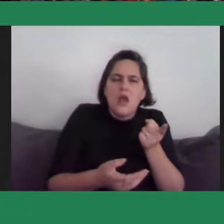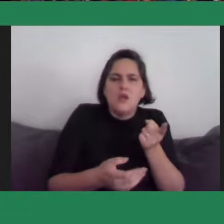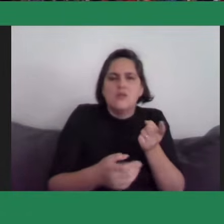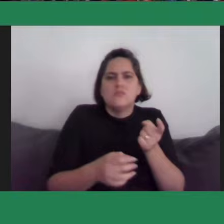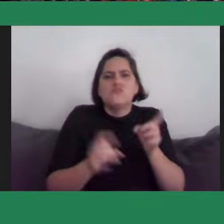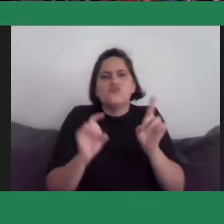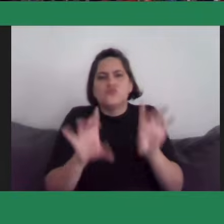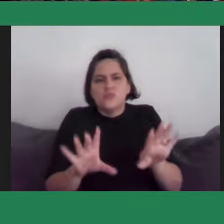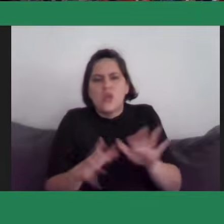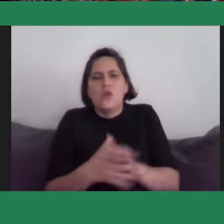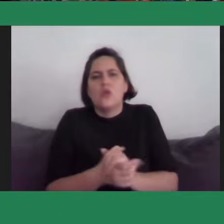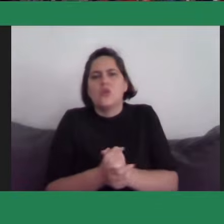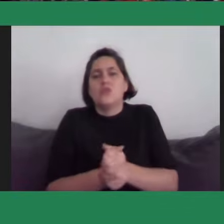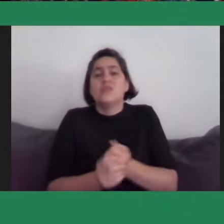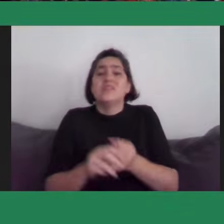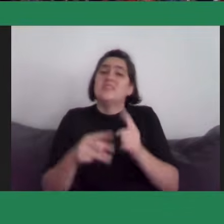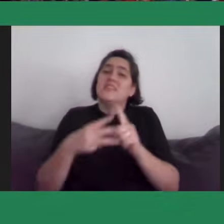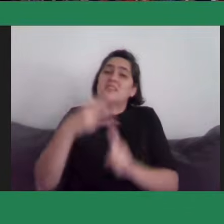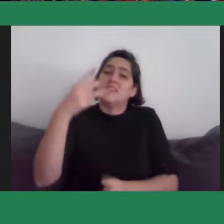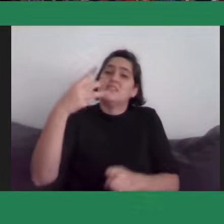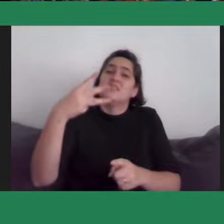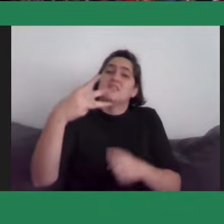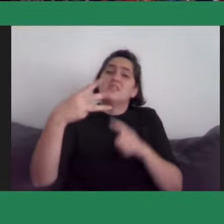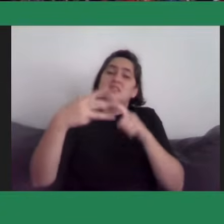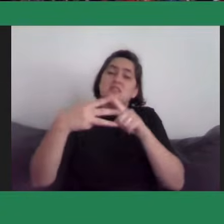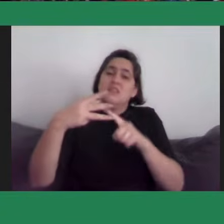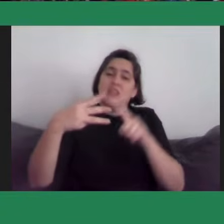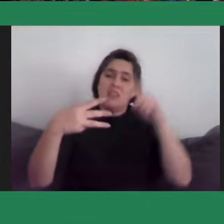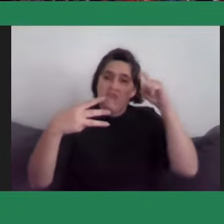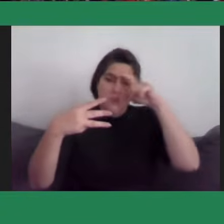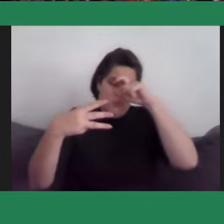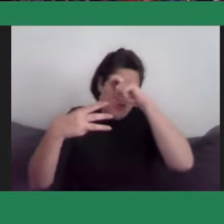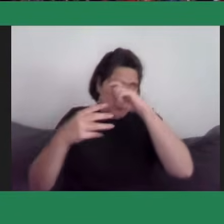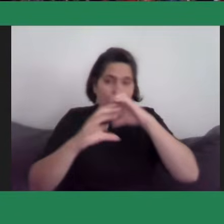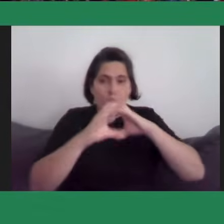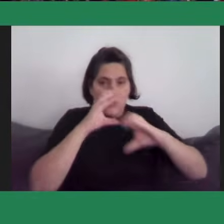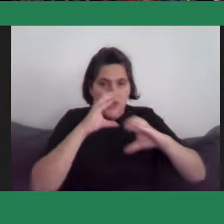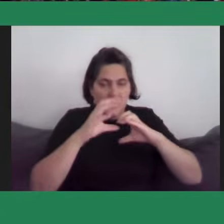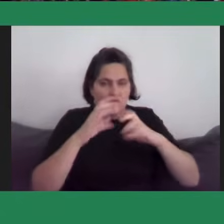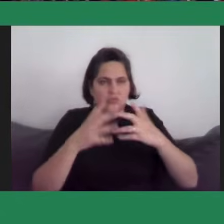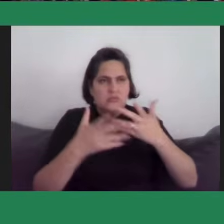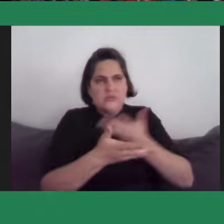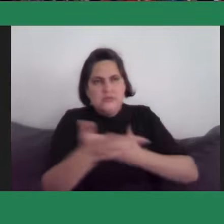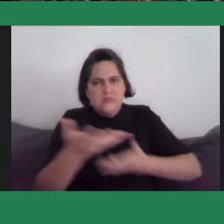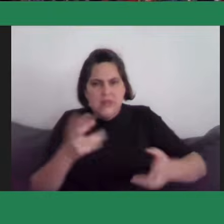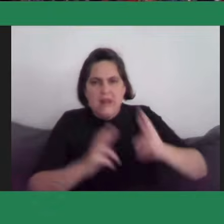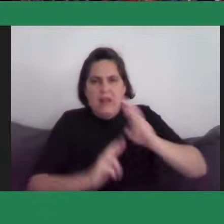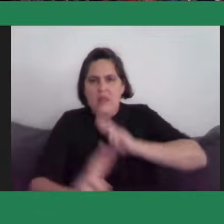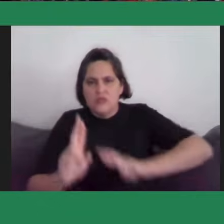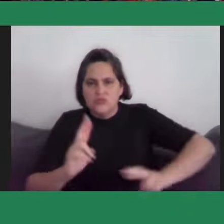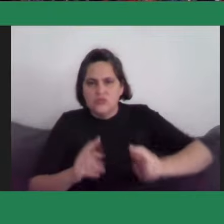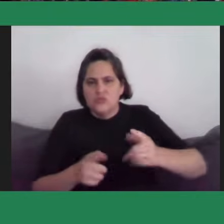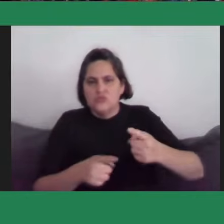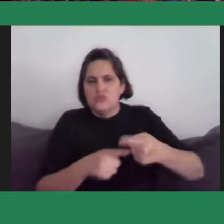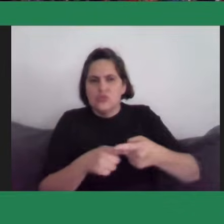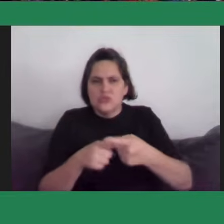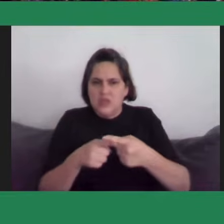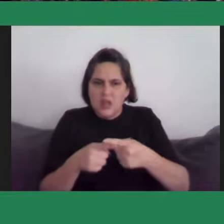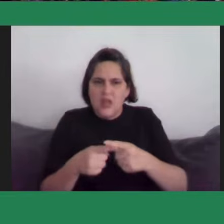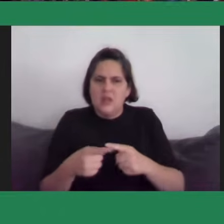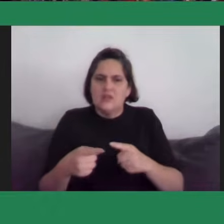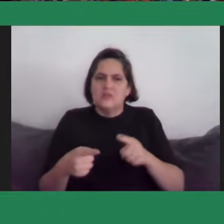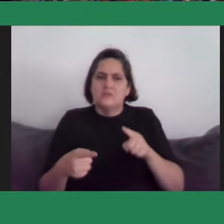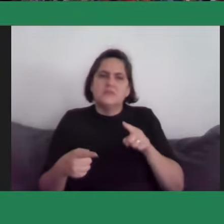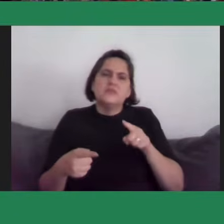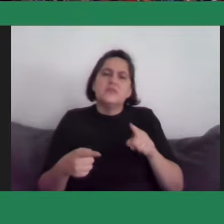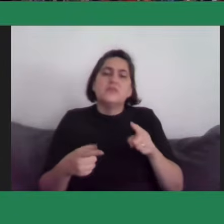características presentes de dificultades en la comunicación social y en la interacción social. Características de